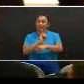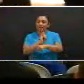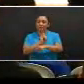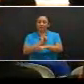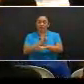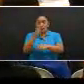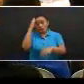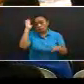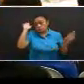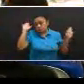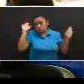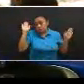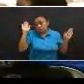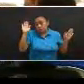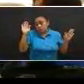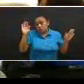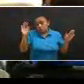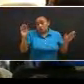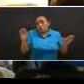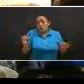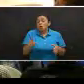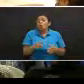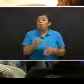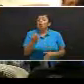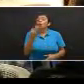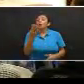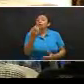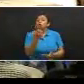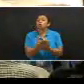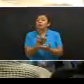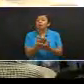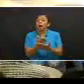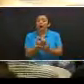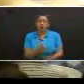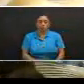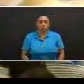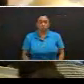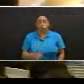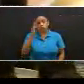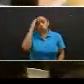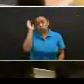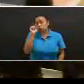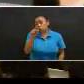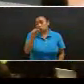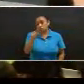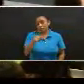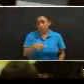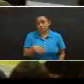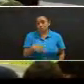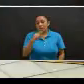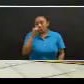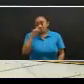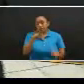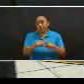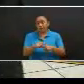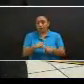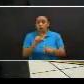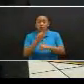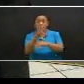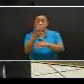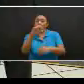A saber cuántos se mojaron. Al menos a mí me pasó salpicando un carro. Yo no sé a ustedes también. Pero aquí está.